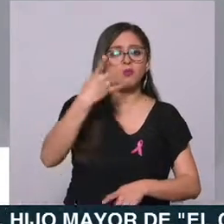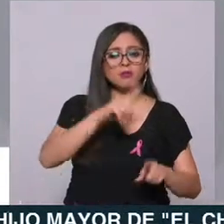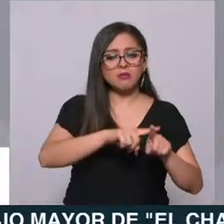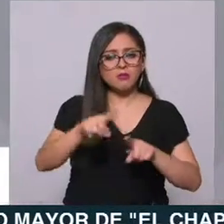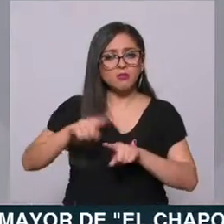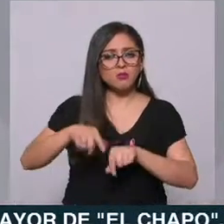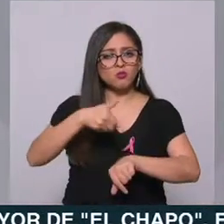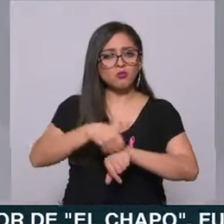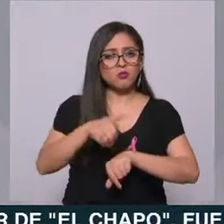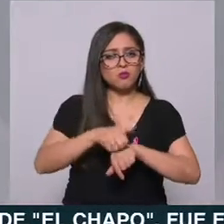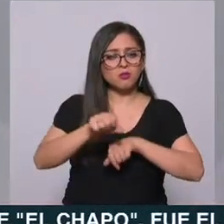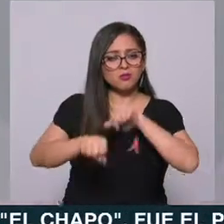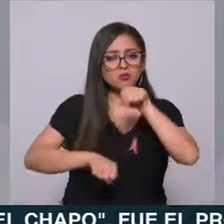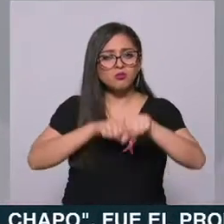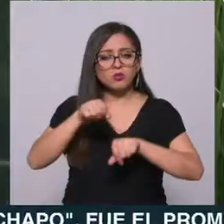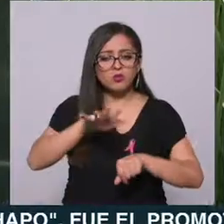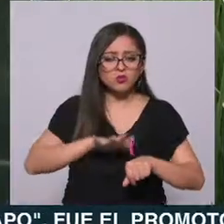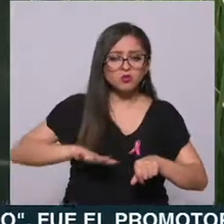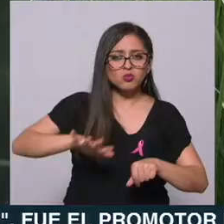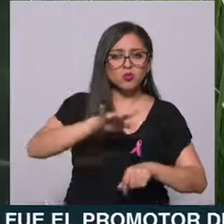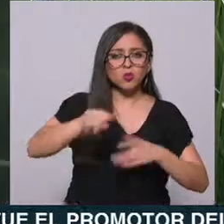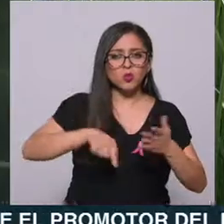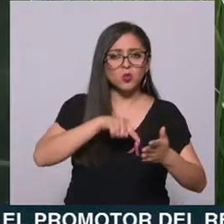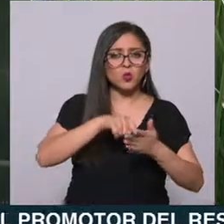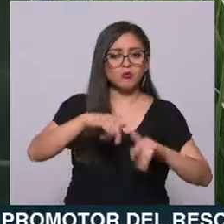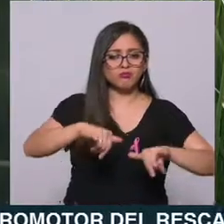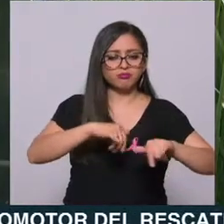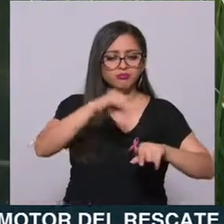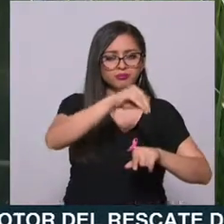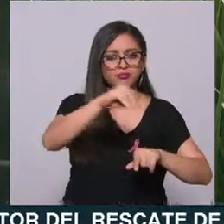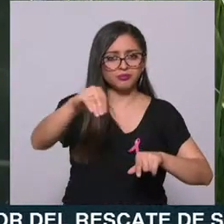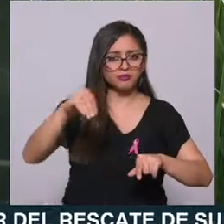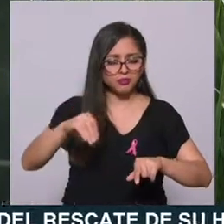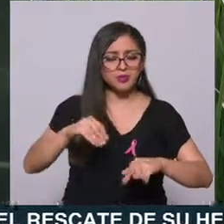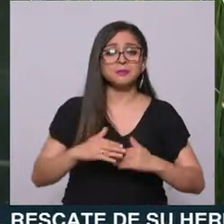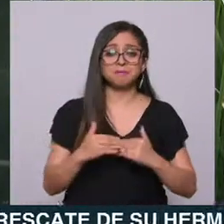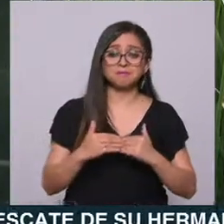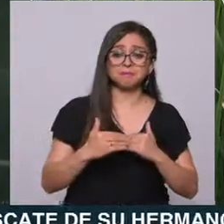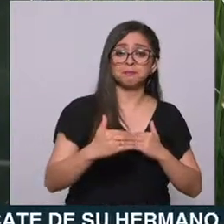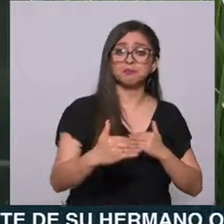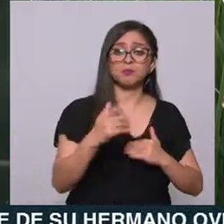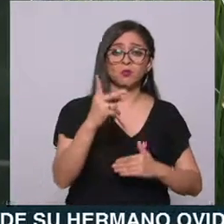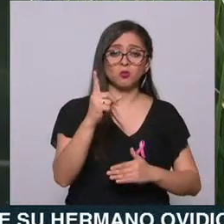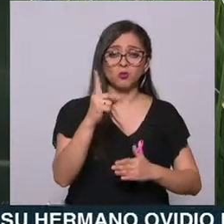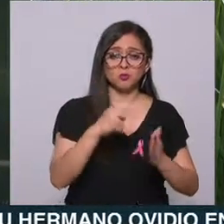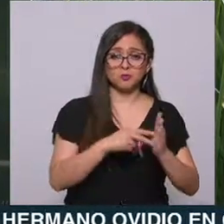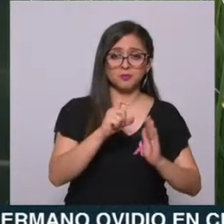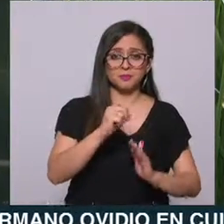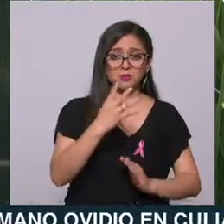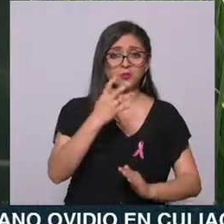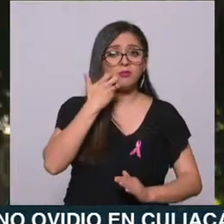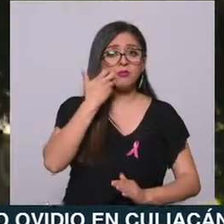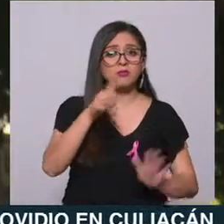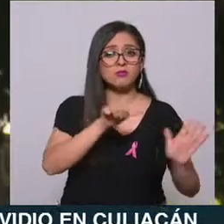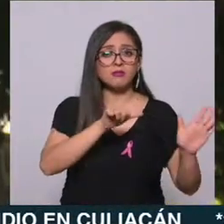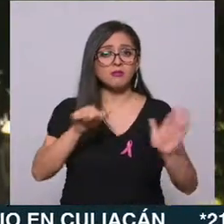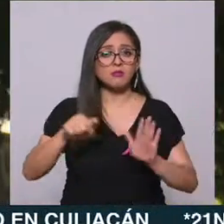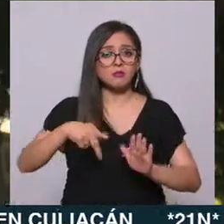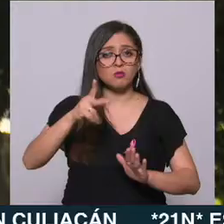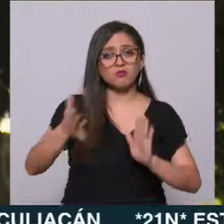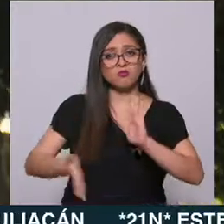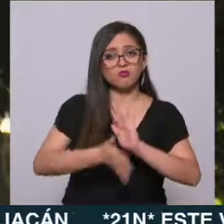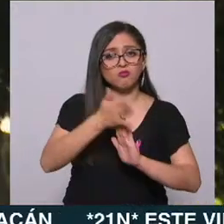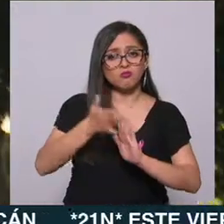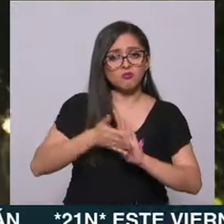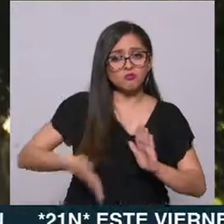evidentemente en el territorio geográfico en el que opera. El plan de expansión 2024 busca llegar a 600 kilómetros de